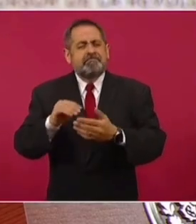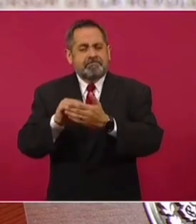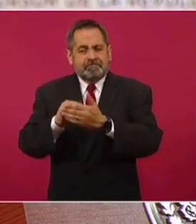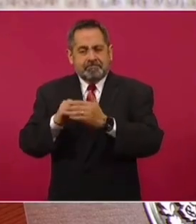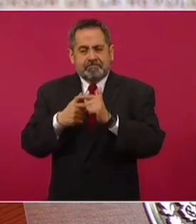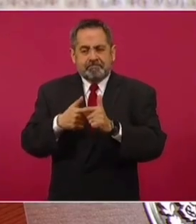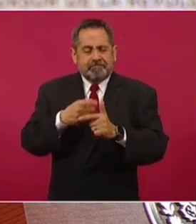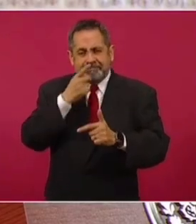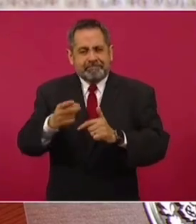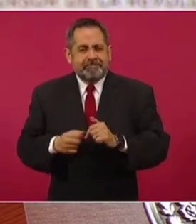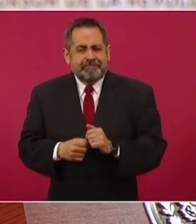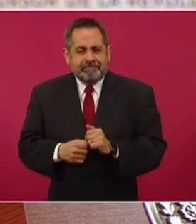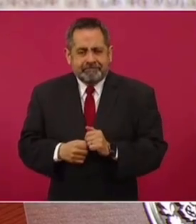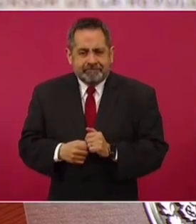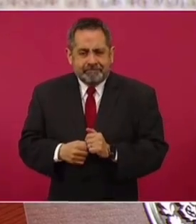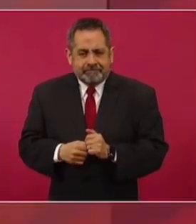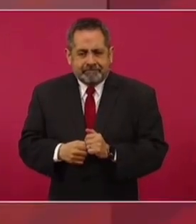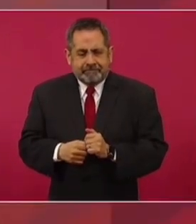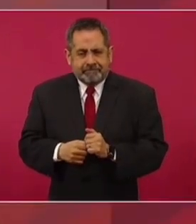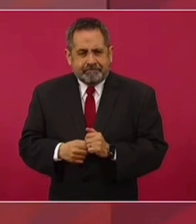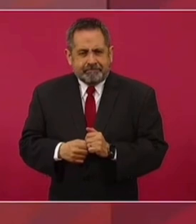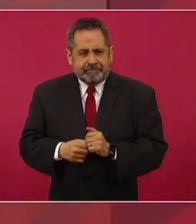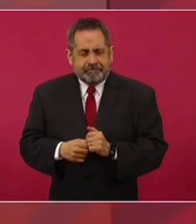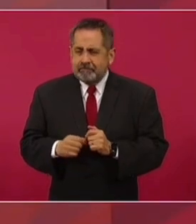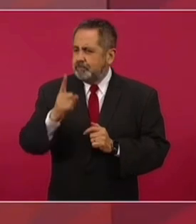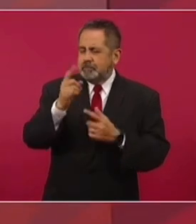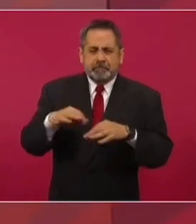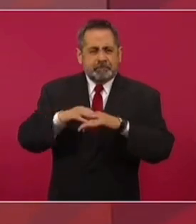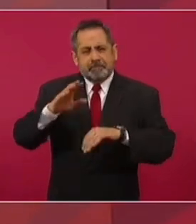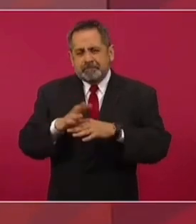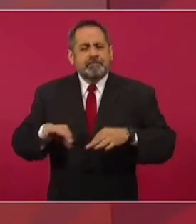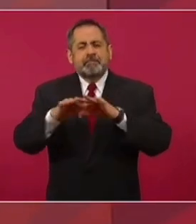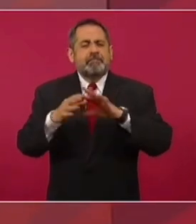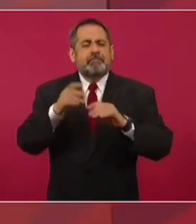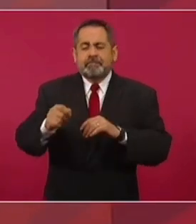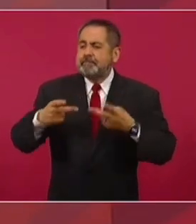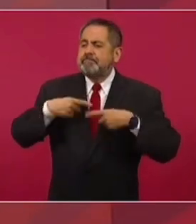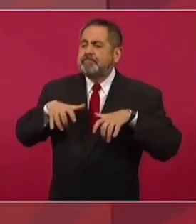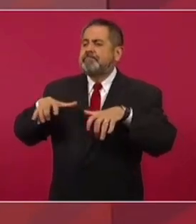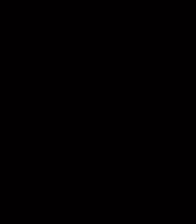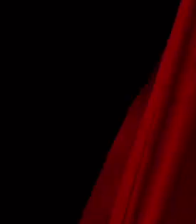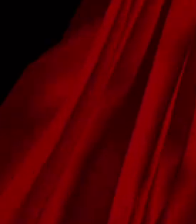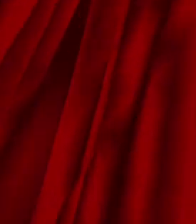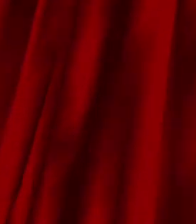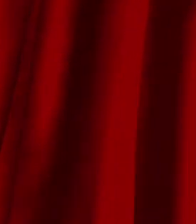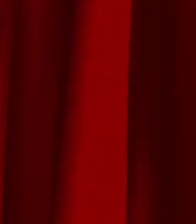lo voy a seguir repitiendo, lo principal es el pueblo.